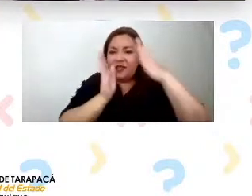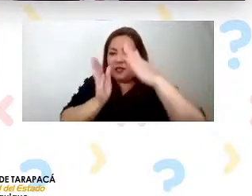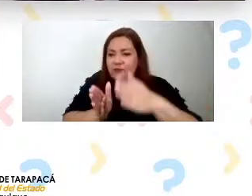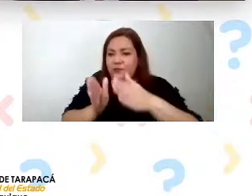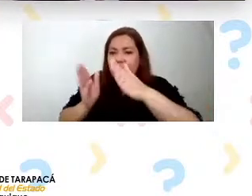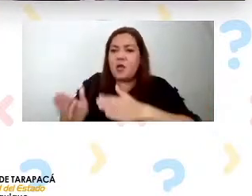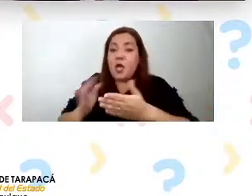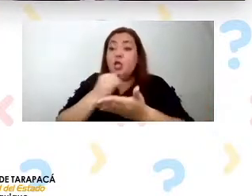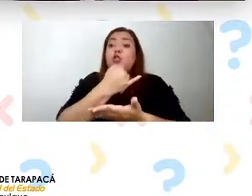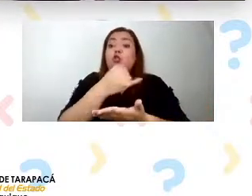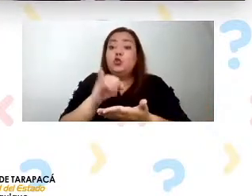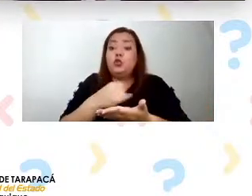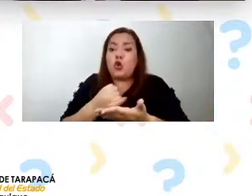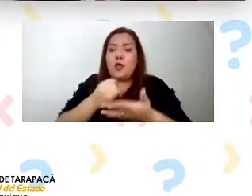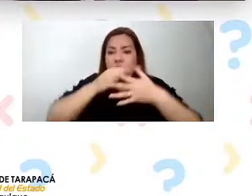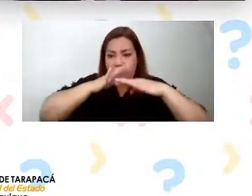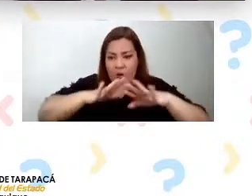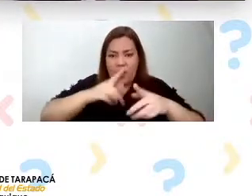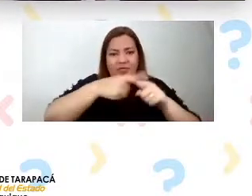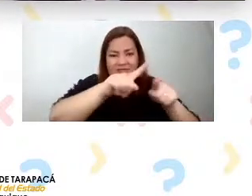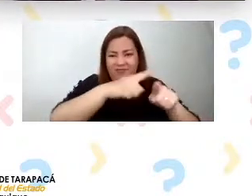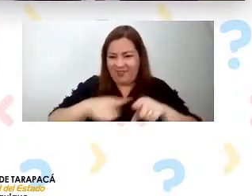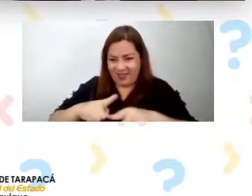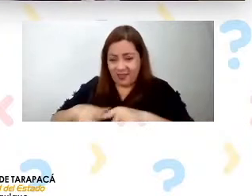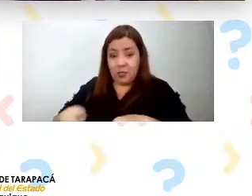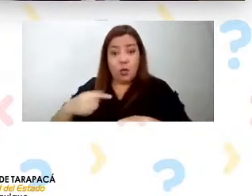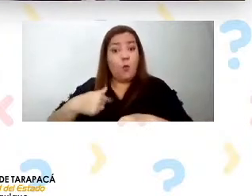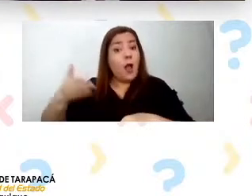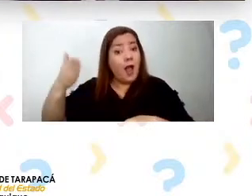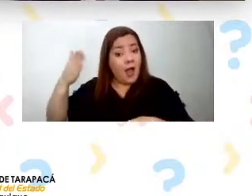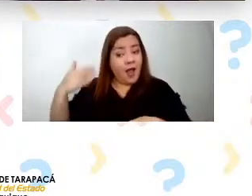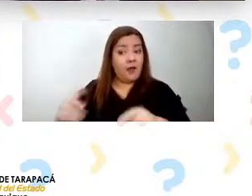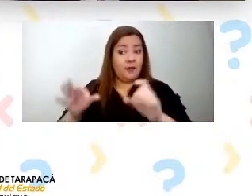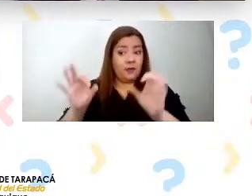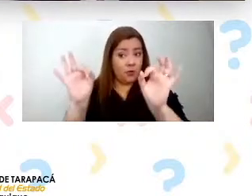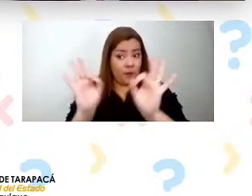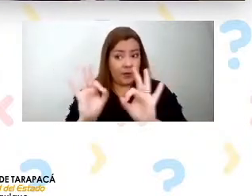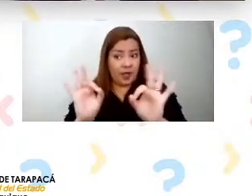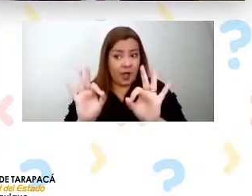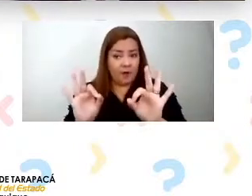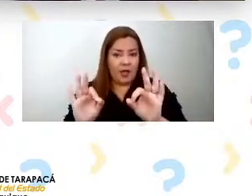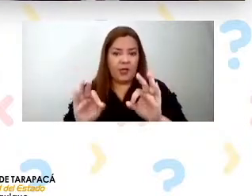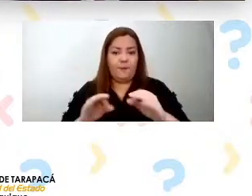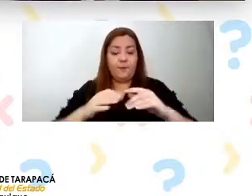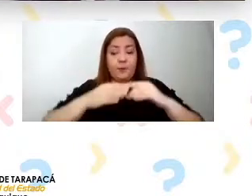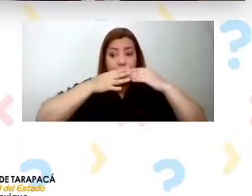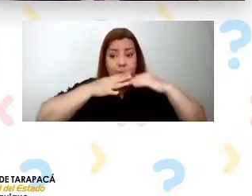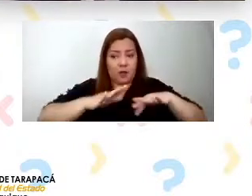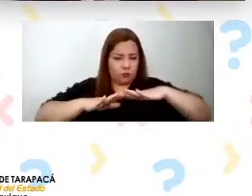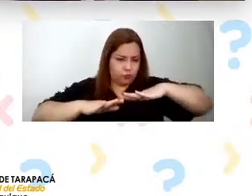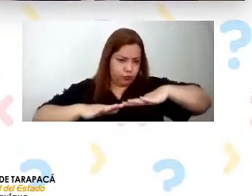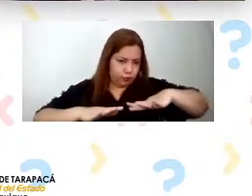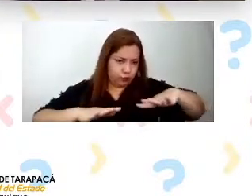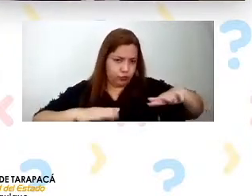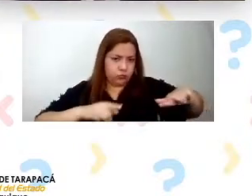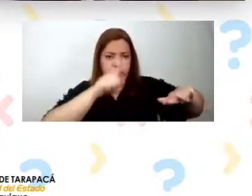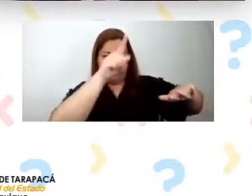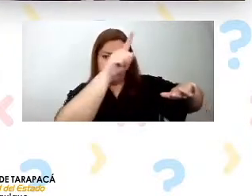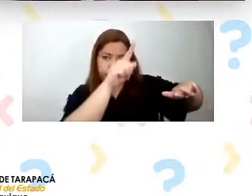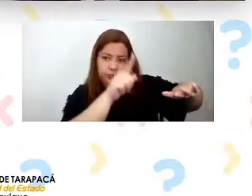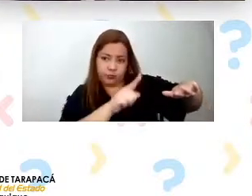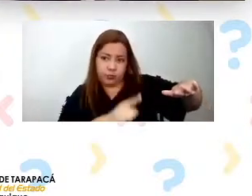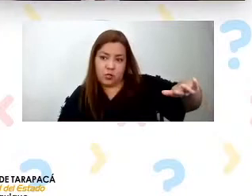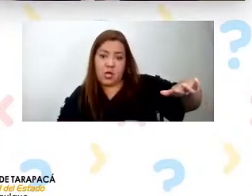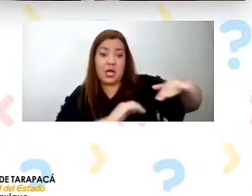Y tal como lo mencionaba anteriormente, el borde costero es una